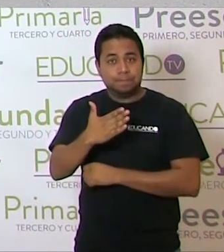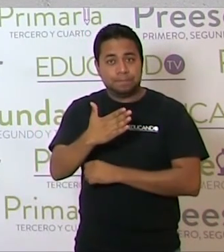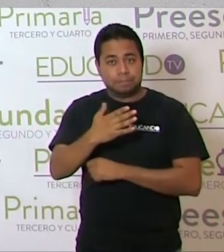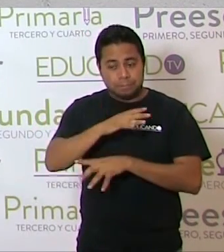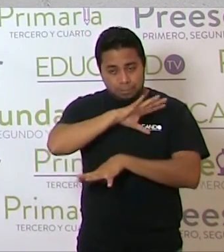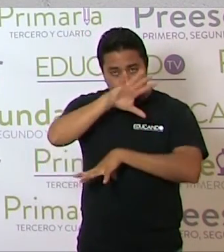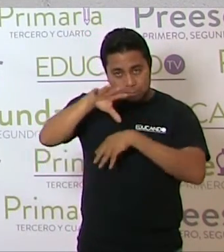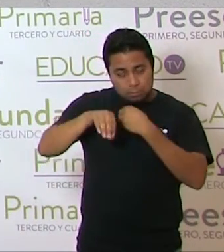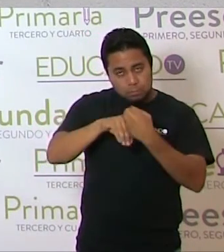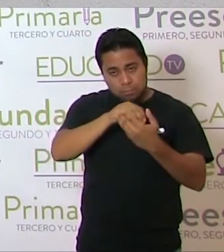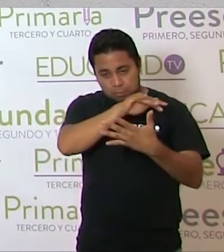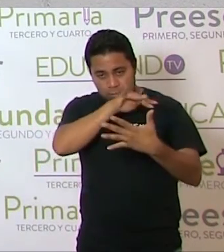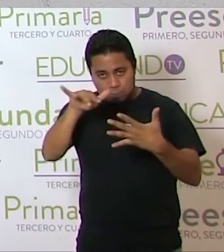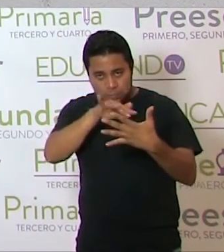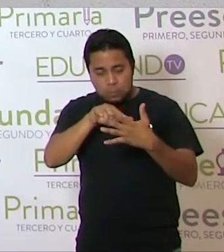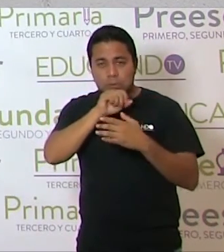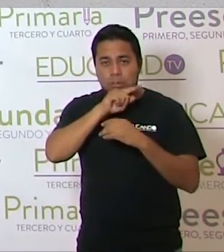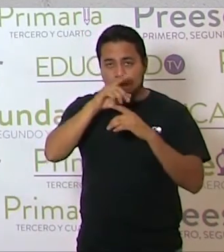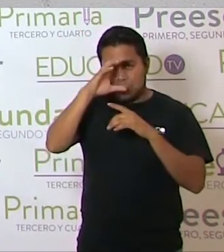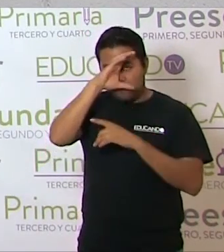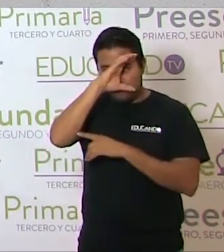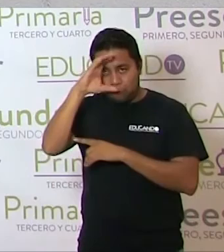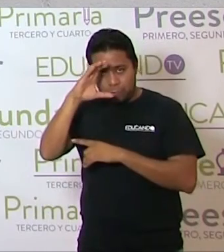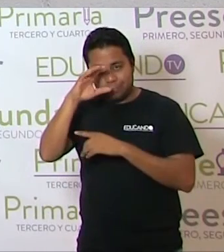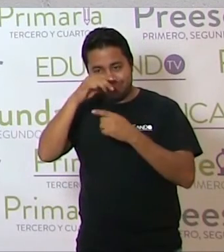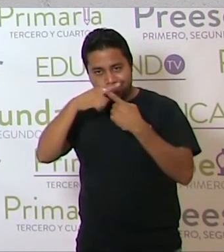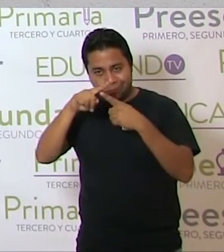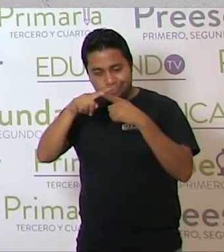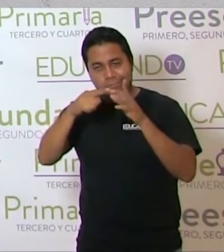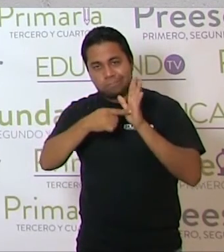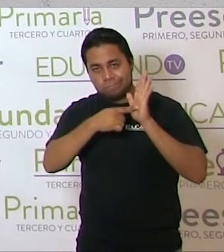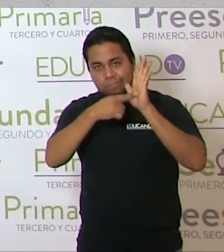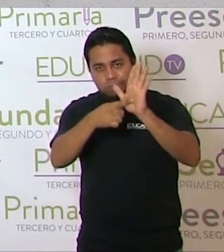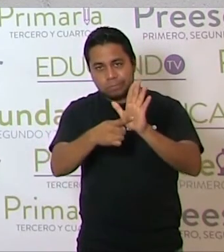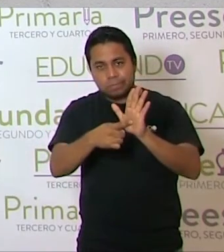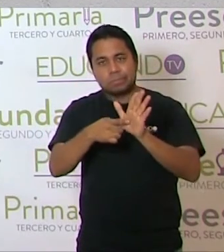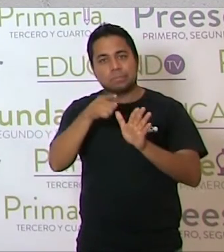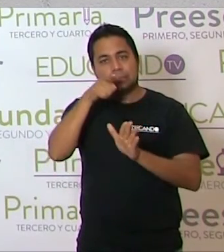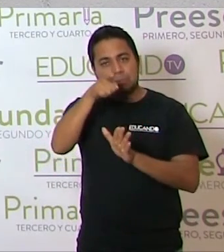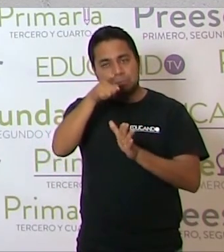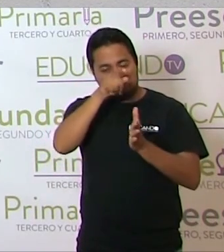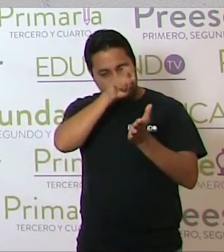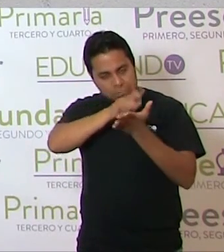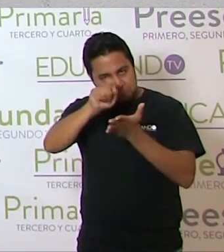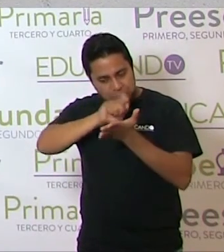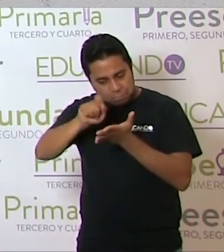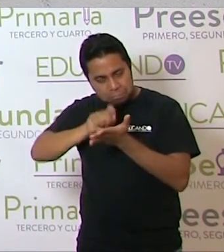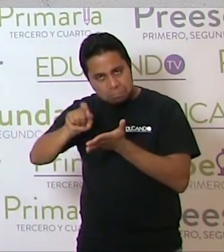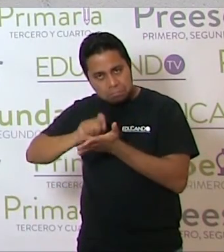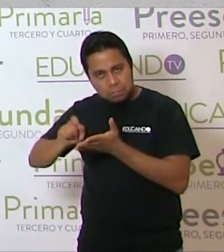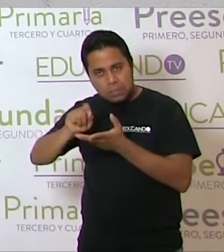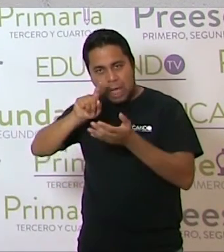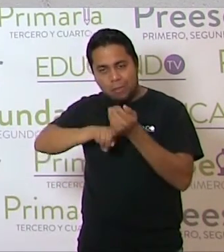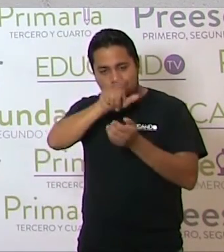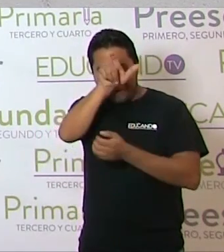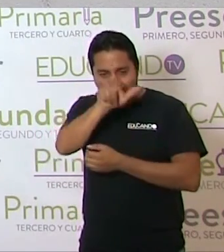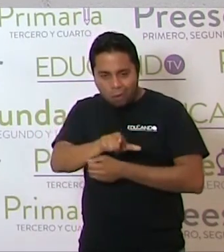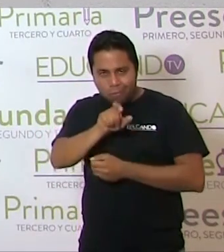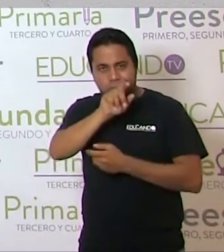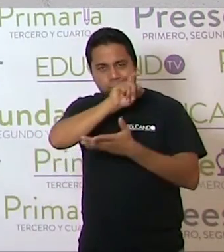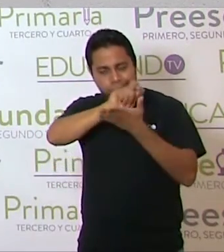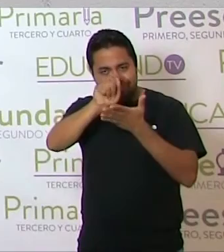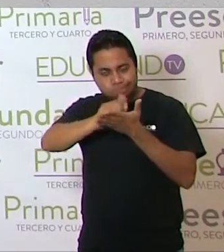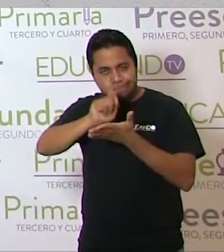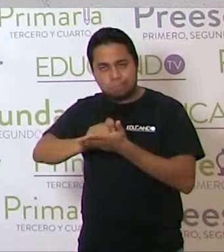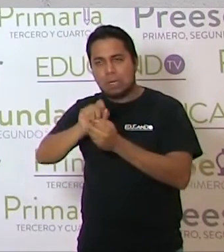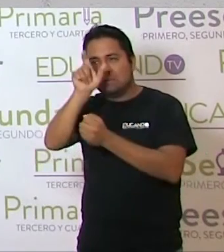el texto y las imágenes que vimos ustedes van a llenar los recuadros de esa columna lo voy